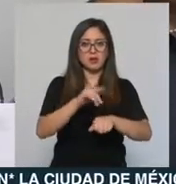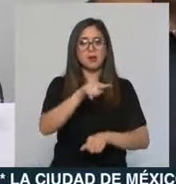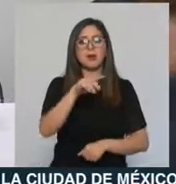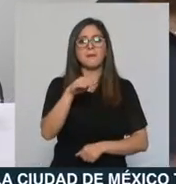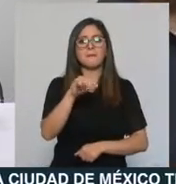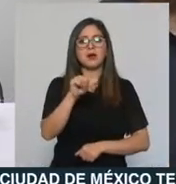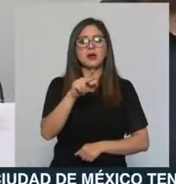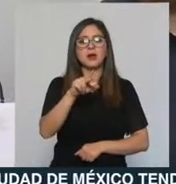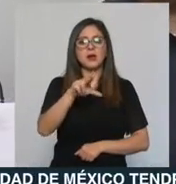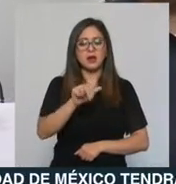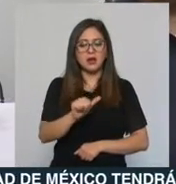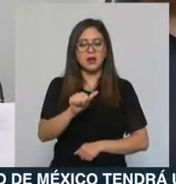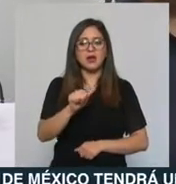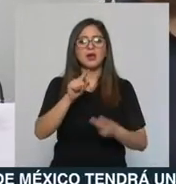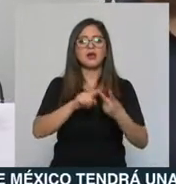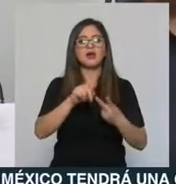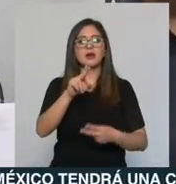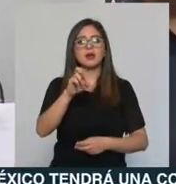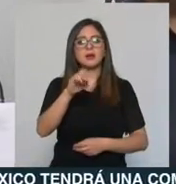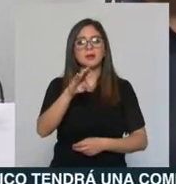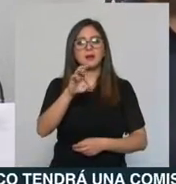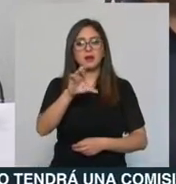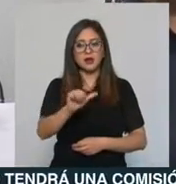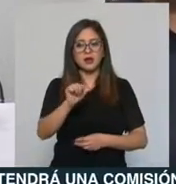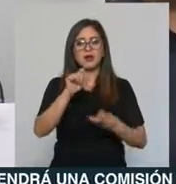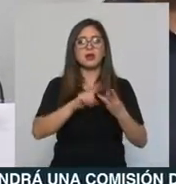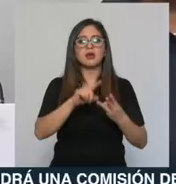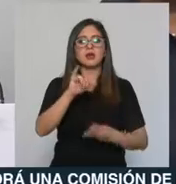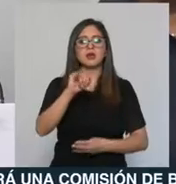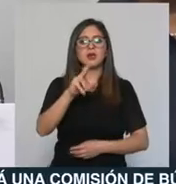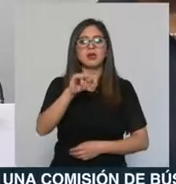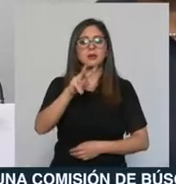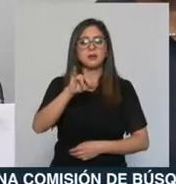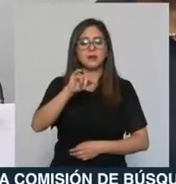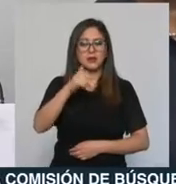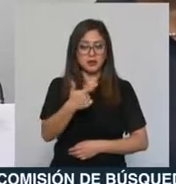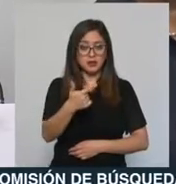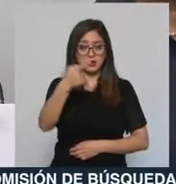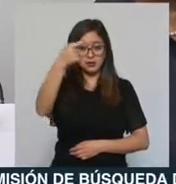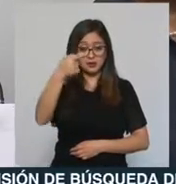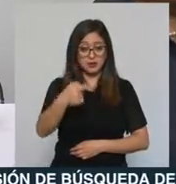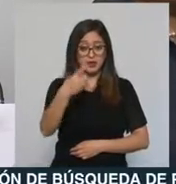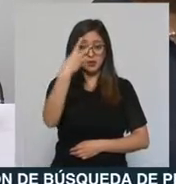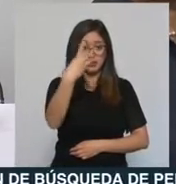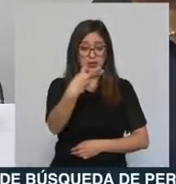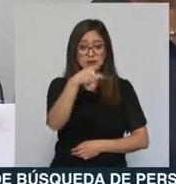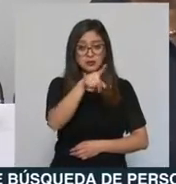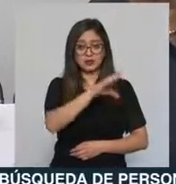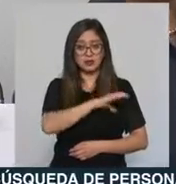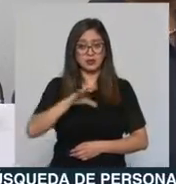Moranchel Pocaterra, Rebeca Gómez Martínez e Irving Espinosa Betanzo son